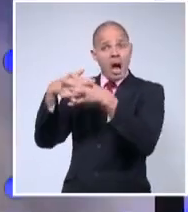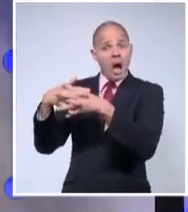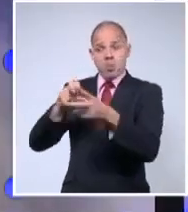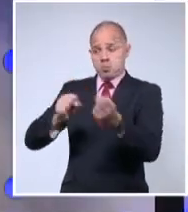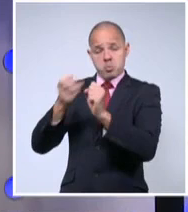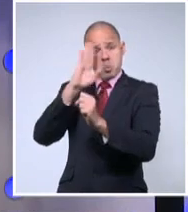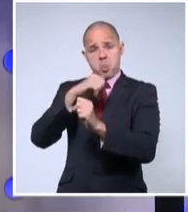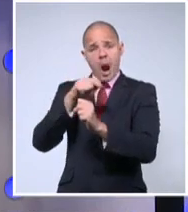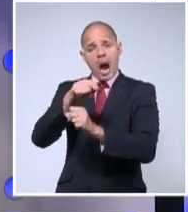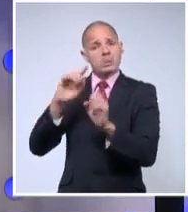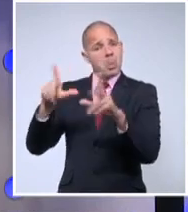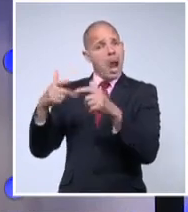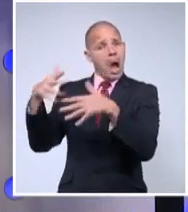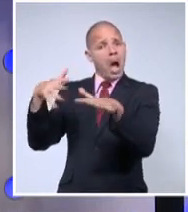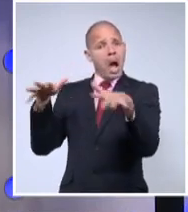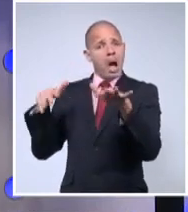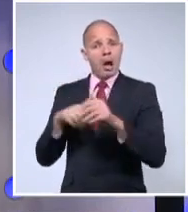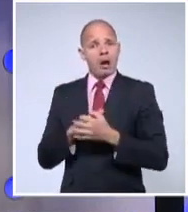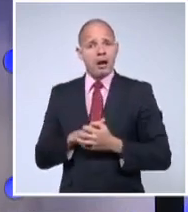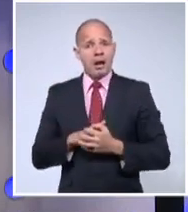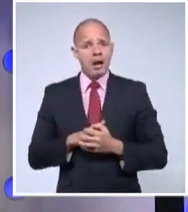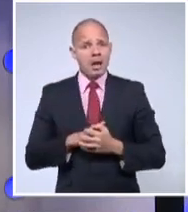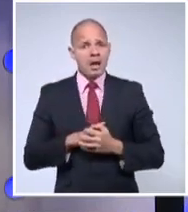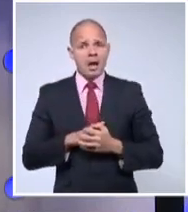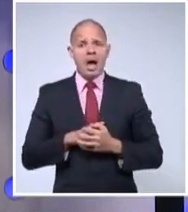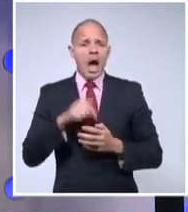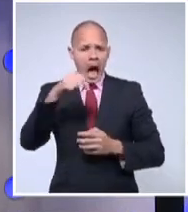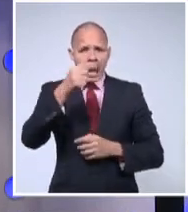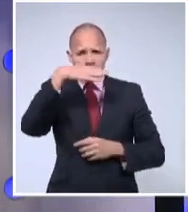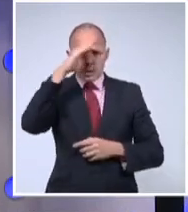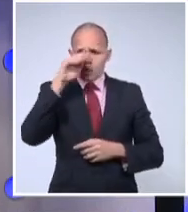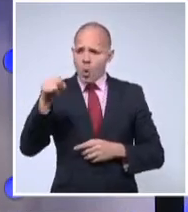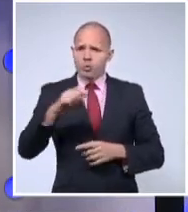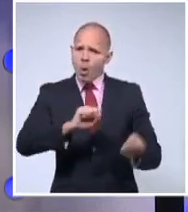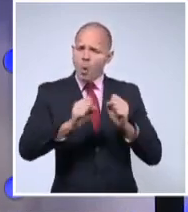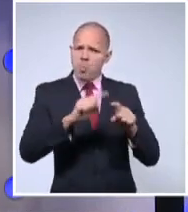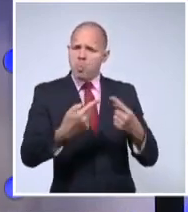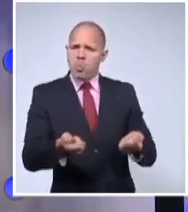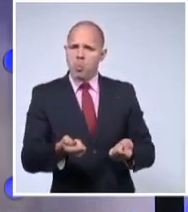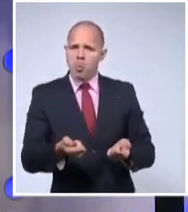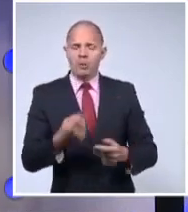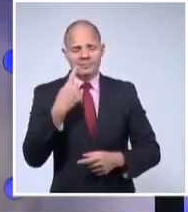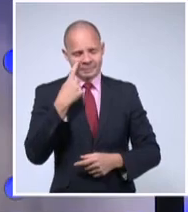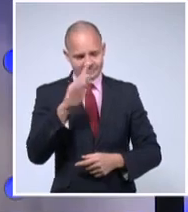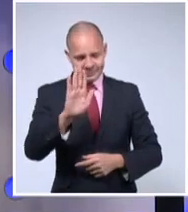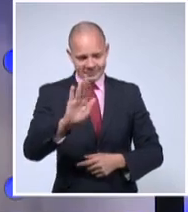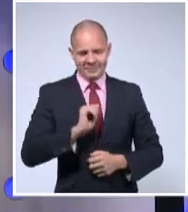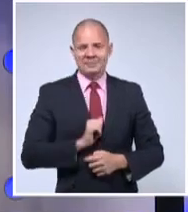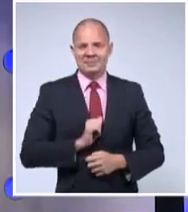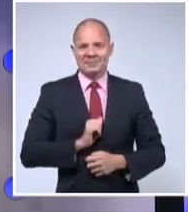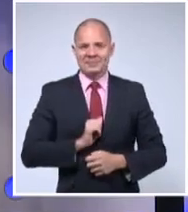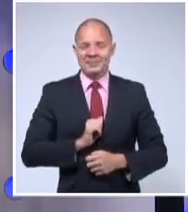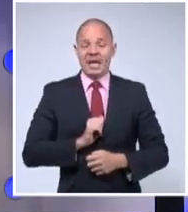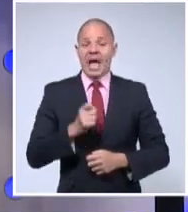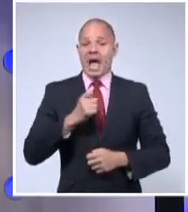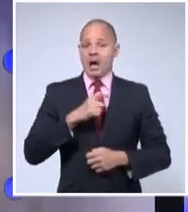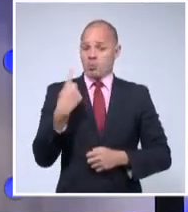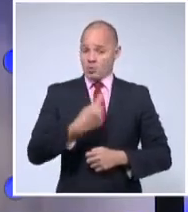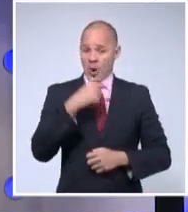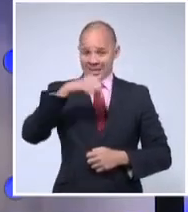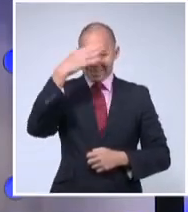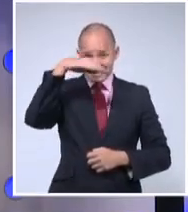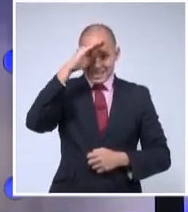Los diplomáticos cubanos en Estados Unidos y los diplomáticos cubanos en cualquier lado del mundo son extremadamente